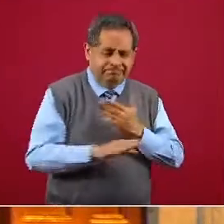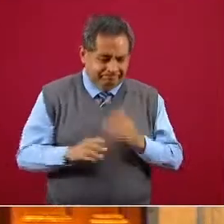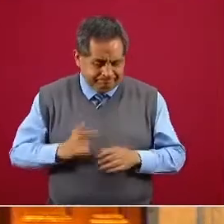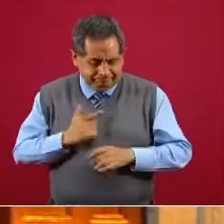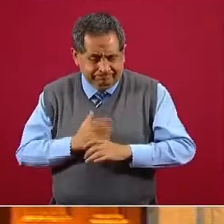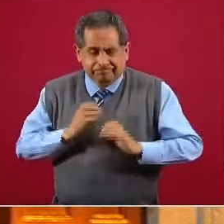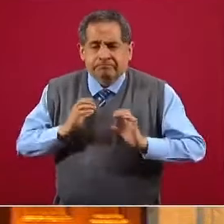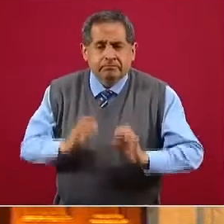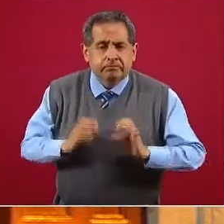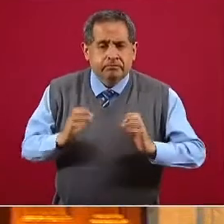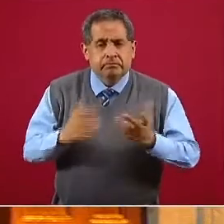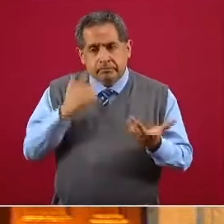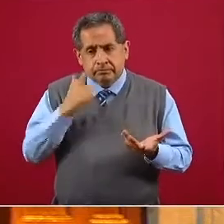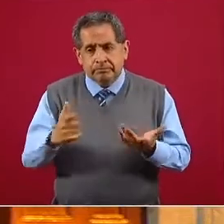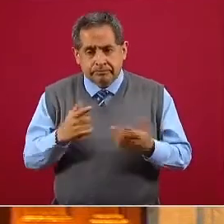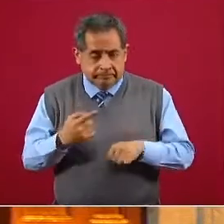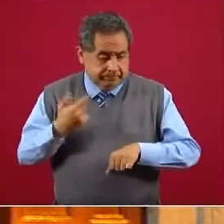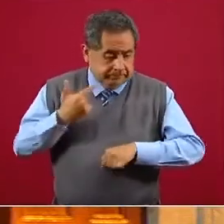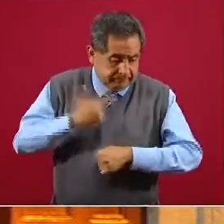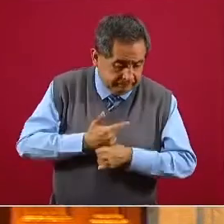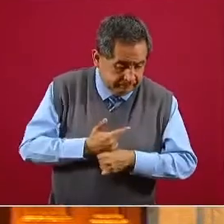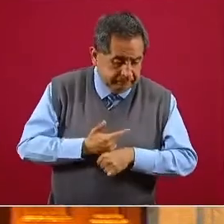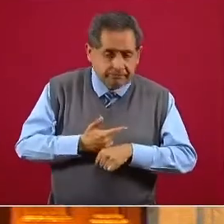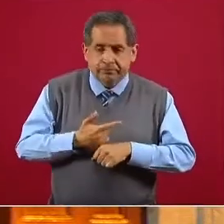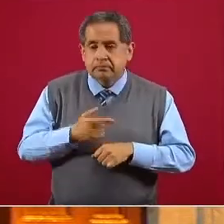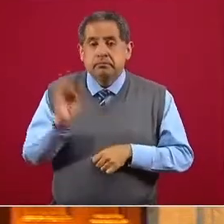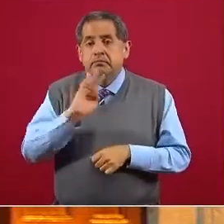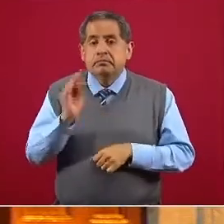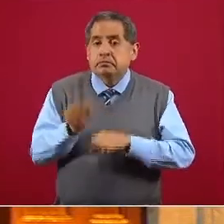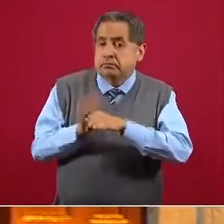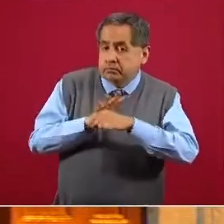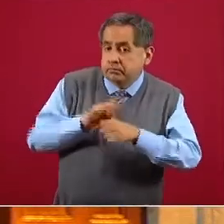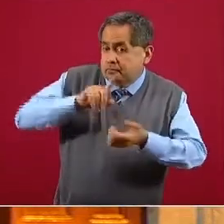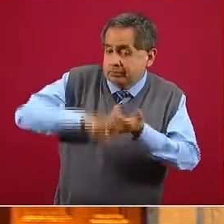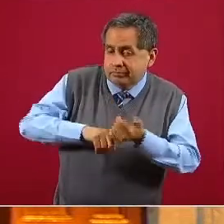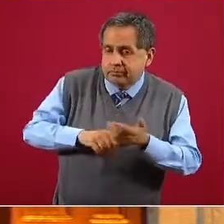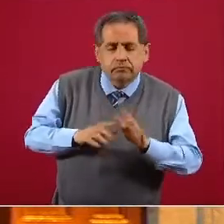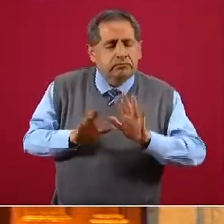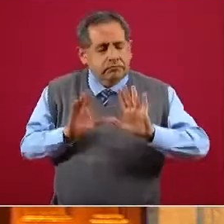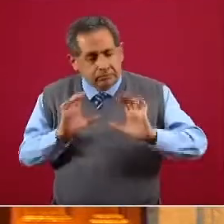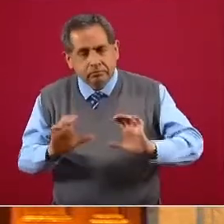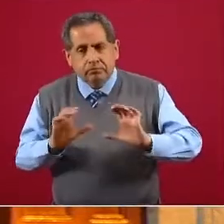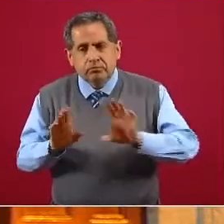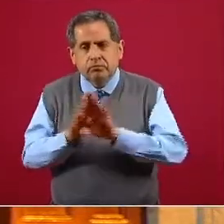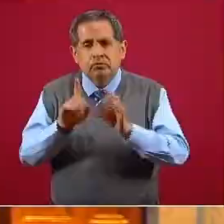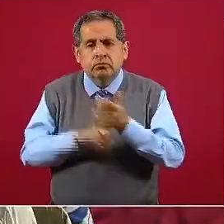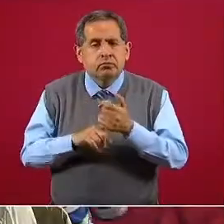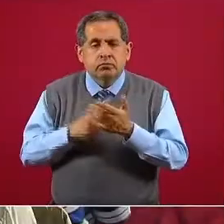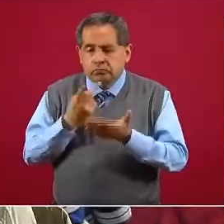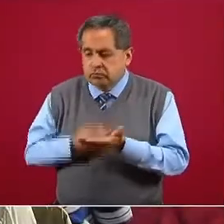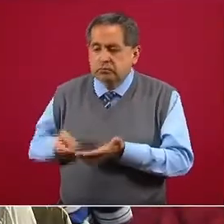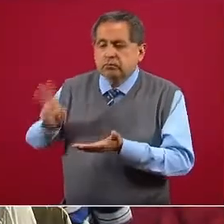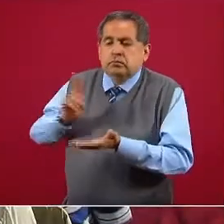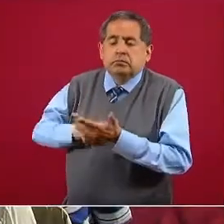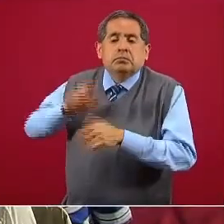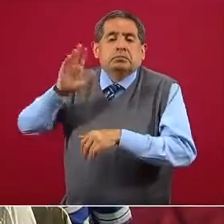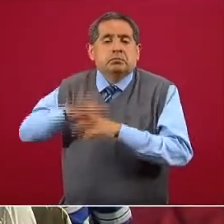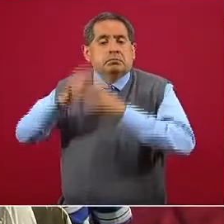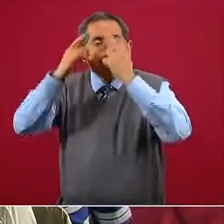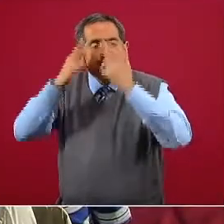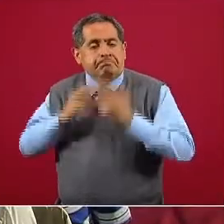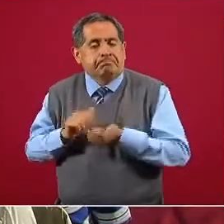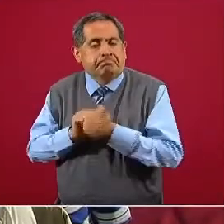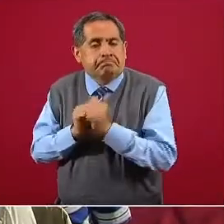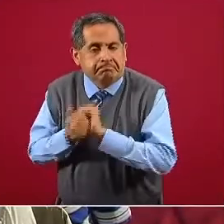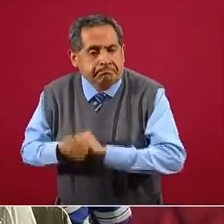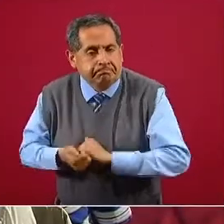detectar no solamente en este caso la enfermedad o ser caso sospechoso de COVID-19, sino también comorbilidades o complicaciones que pueden